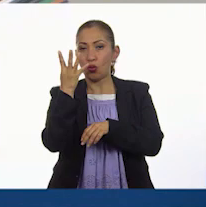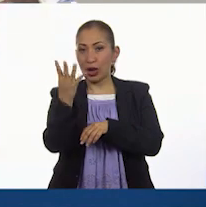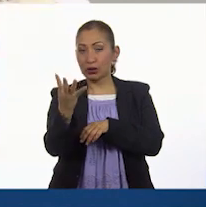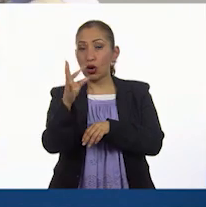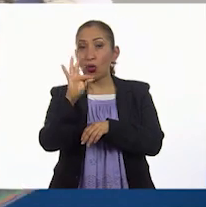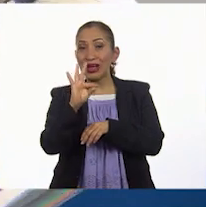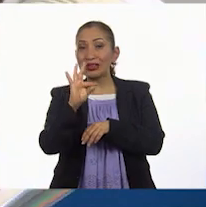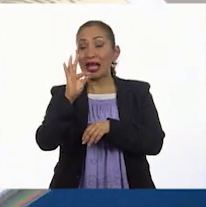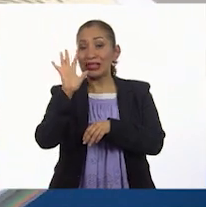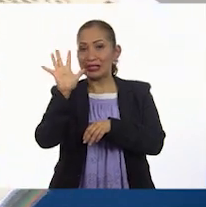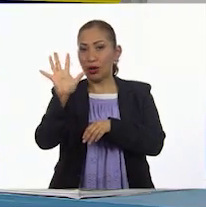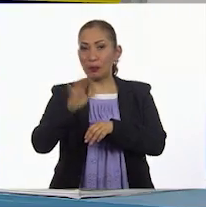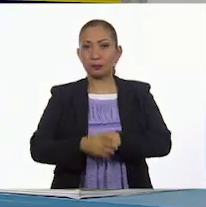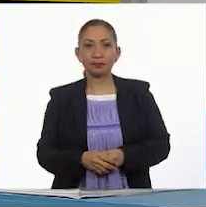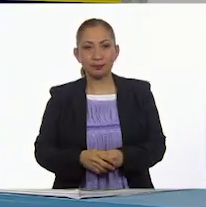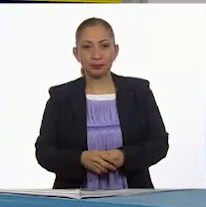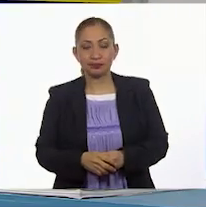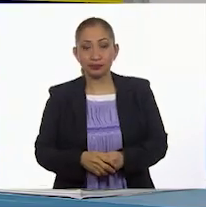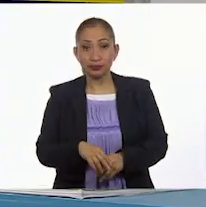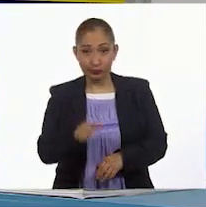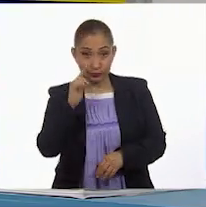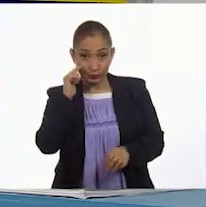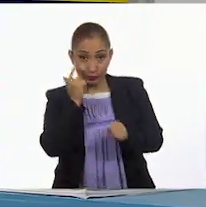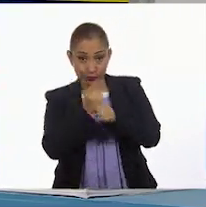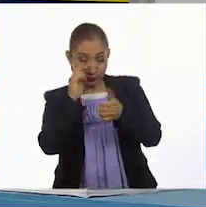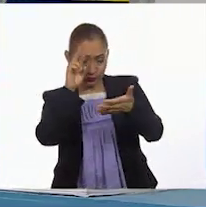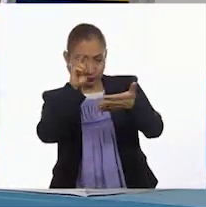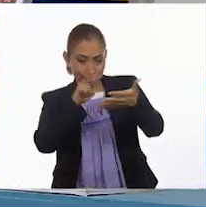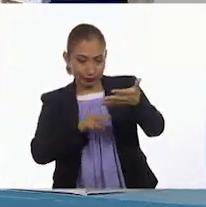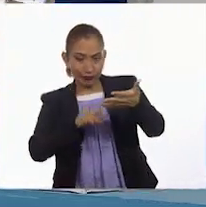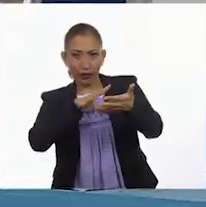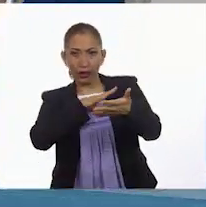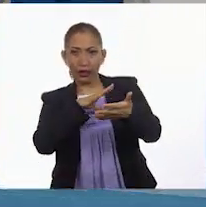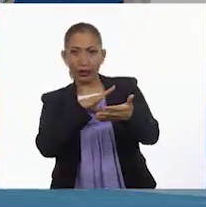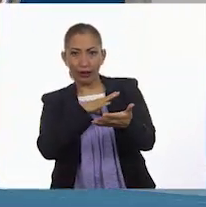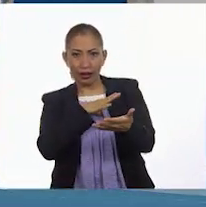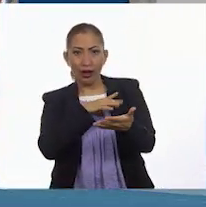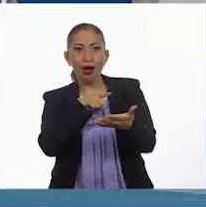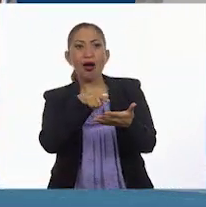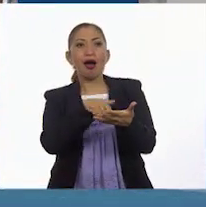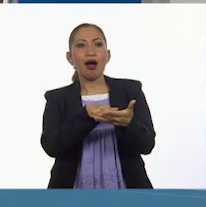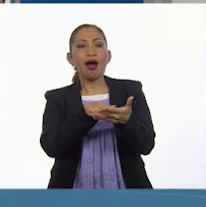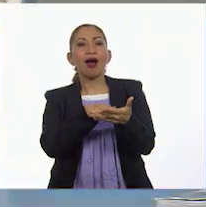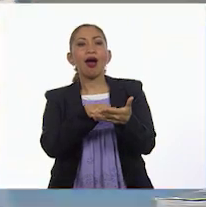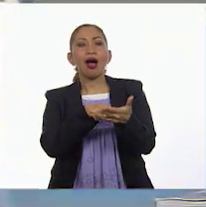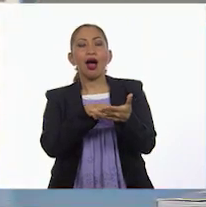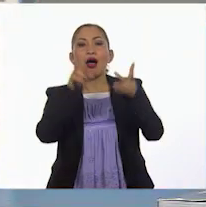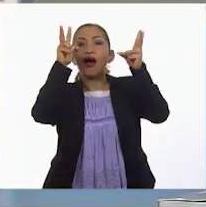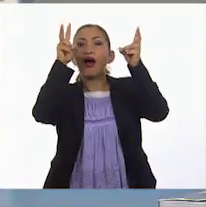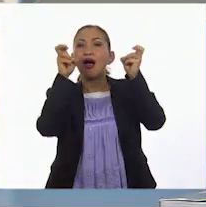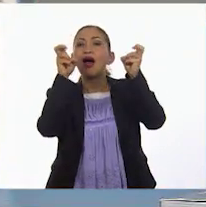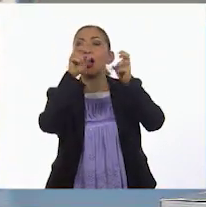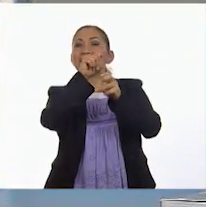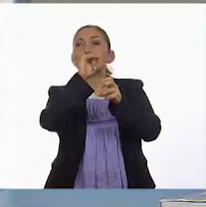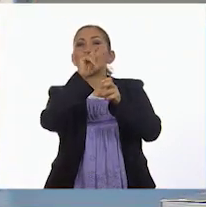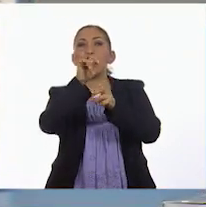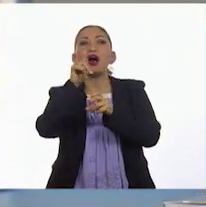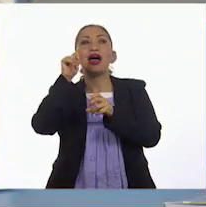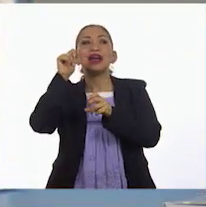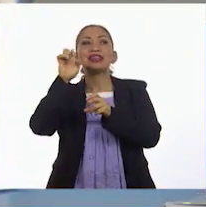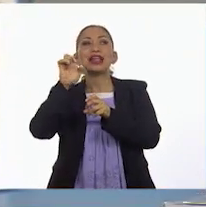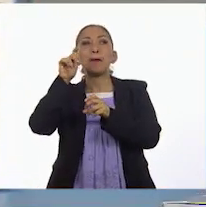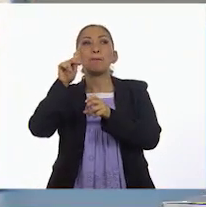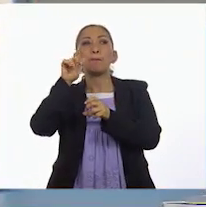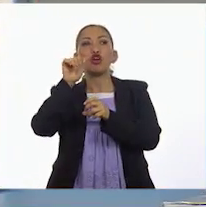44 y 45. Y si tú te das cuenta, pues aquí tenemos nuestro título que es Tepoztlán, tenemos